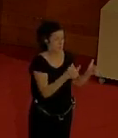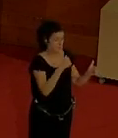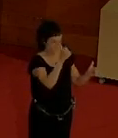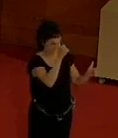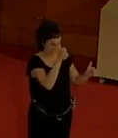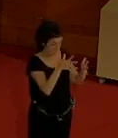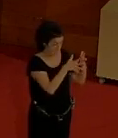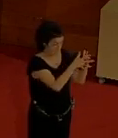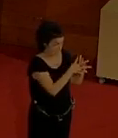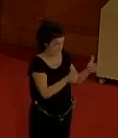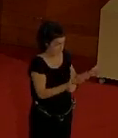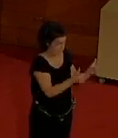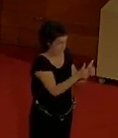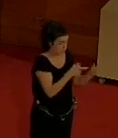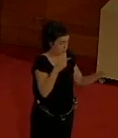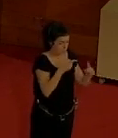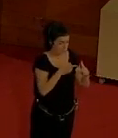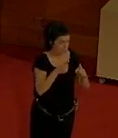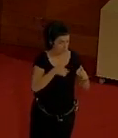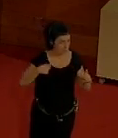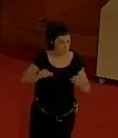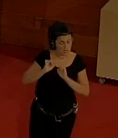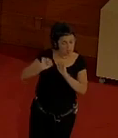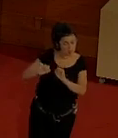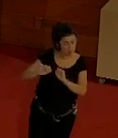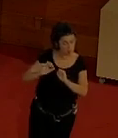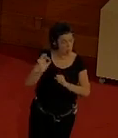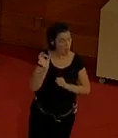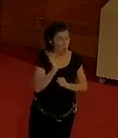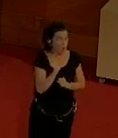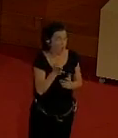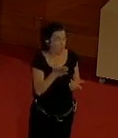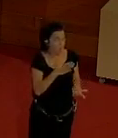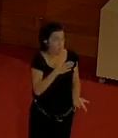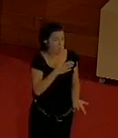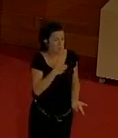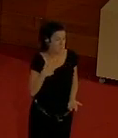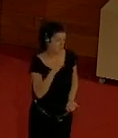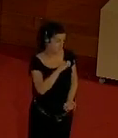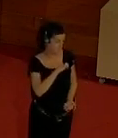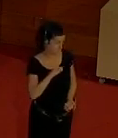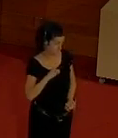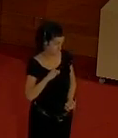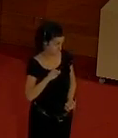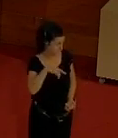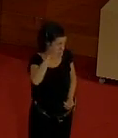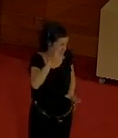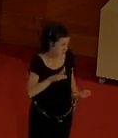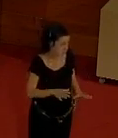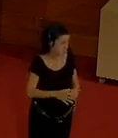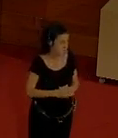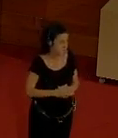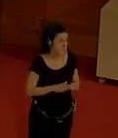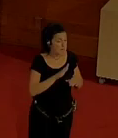contención de China o si pretende todavía jugar su propio juego cada vez hay más señales de que se